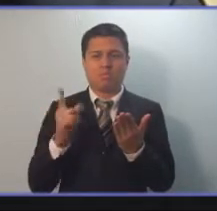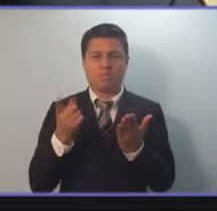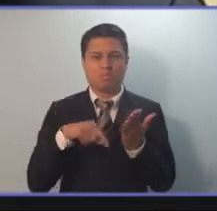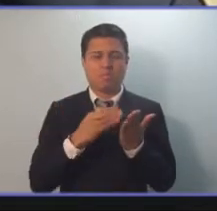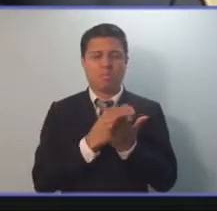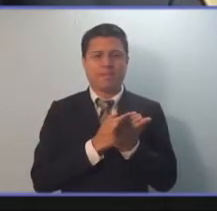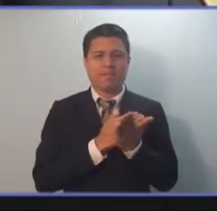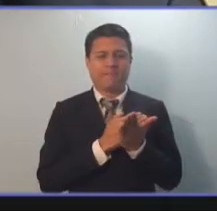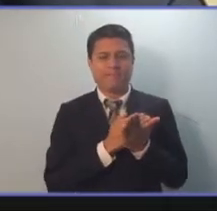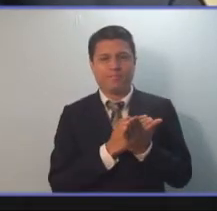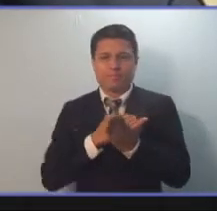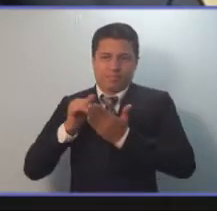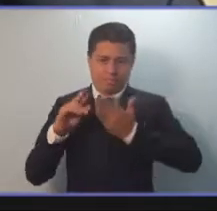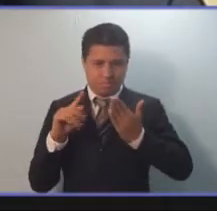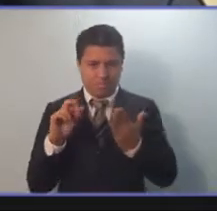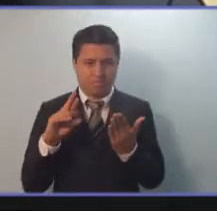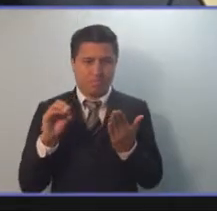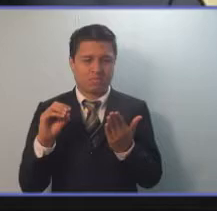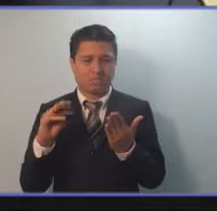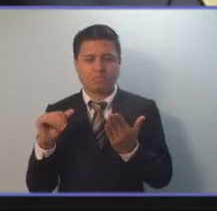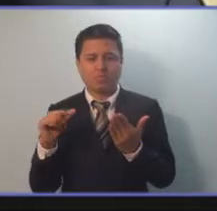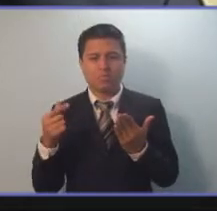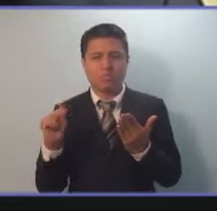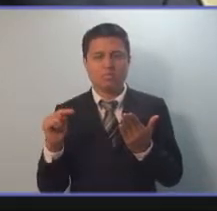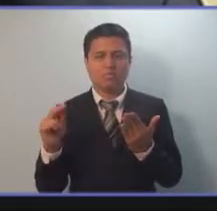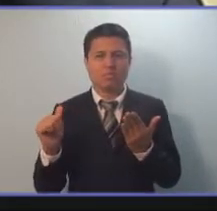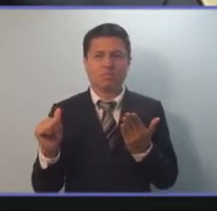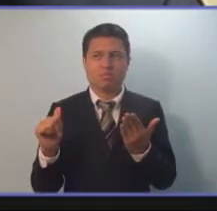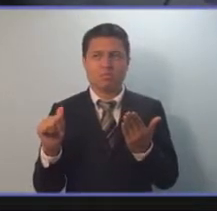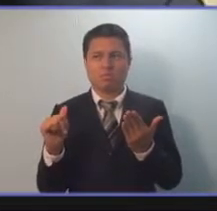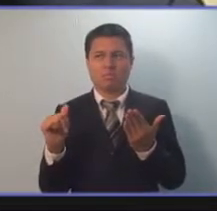ausente. Arturo Simeón Magaña Asmitia,